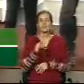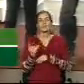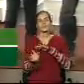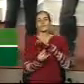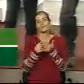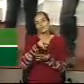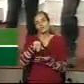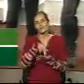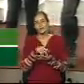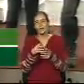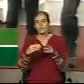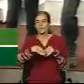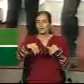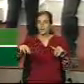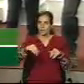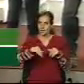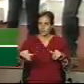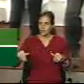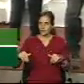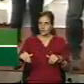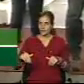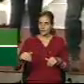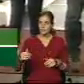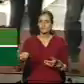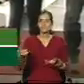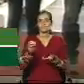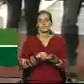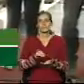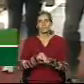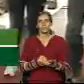Instituto Nacional de Tierra,